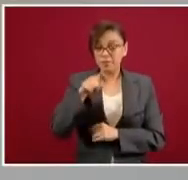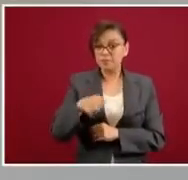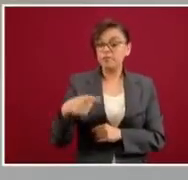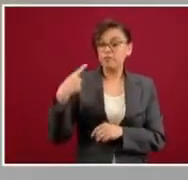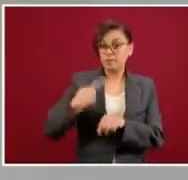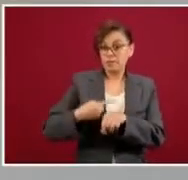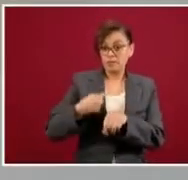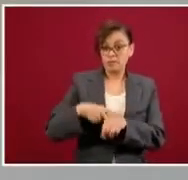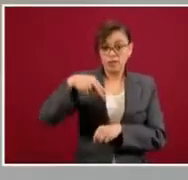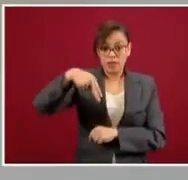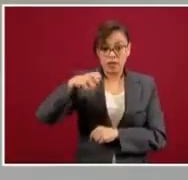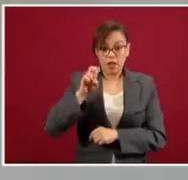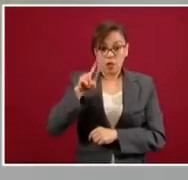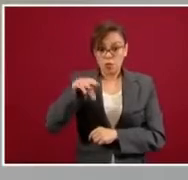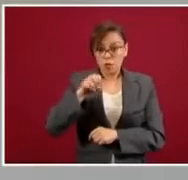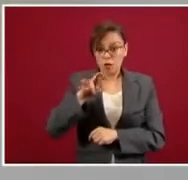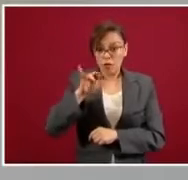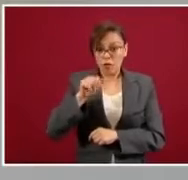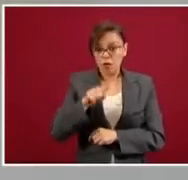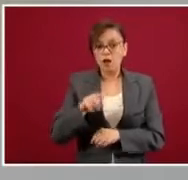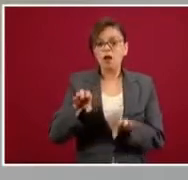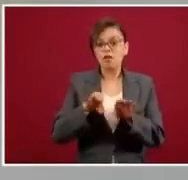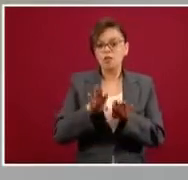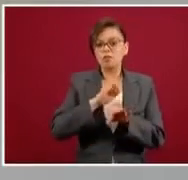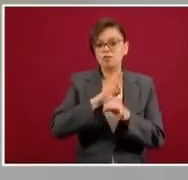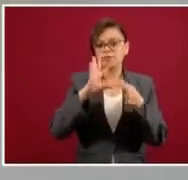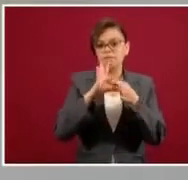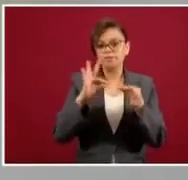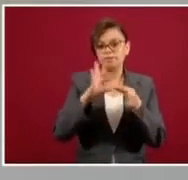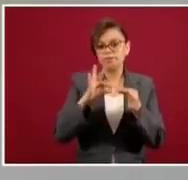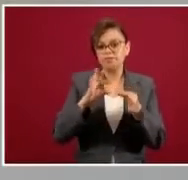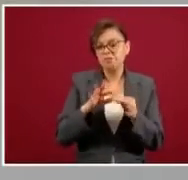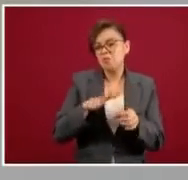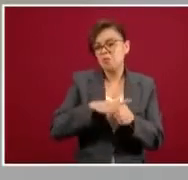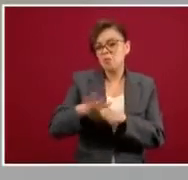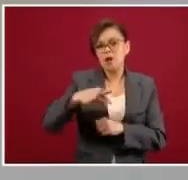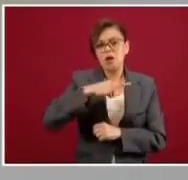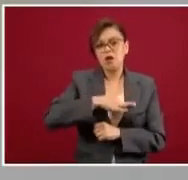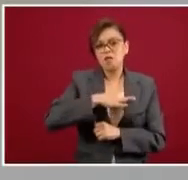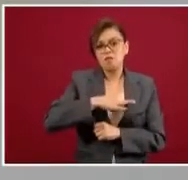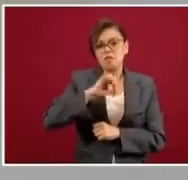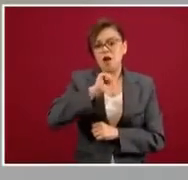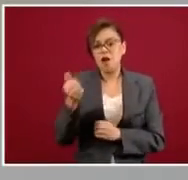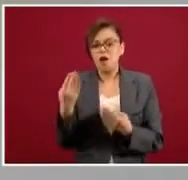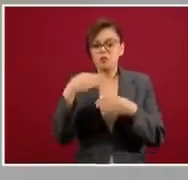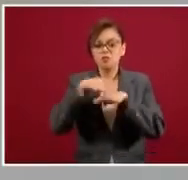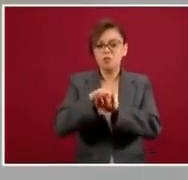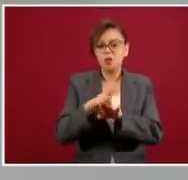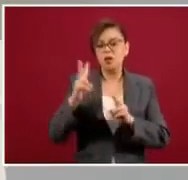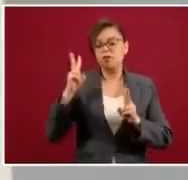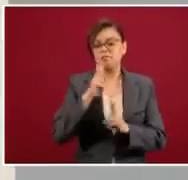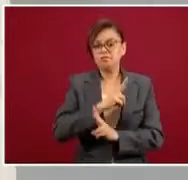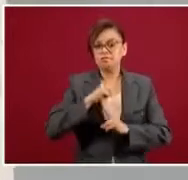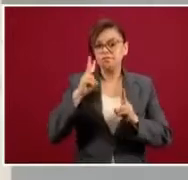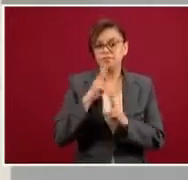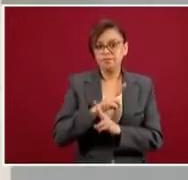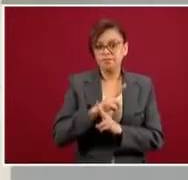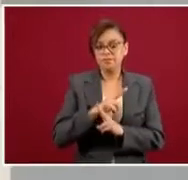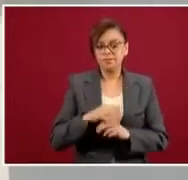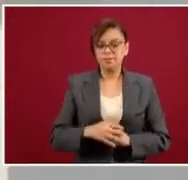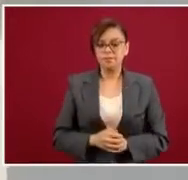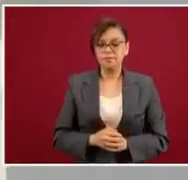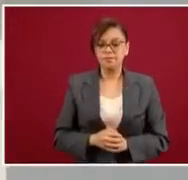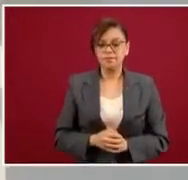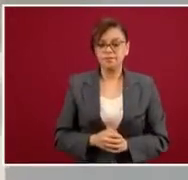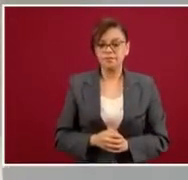atípica puede ser explicada por alguno de los virus respiratorios. Como hemos comentado, todavía existe, lo vamos a